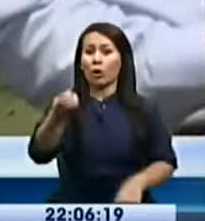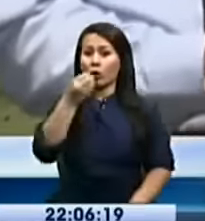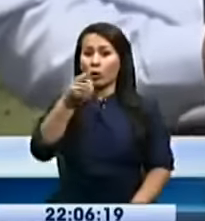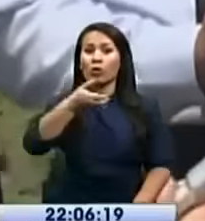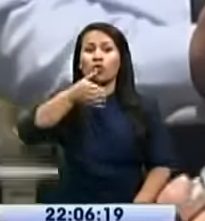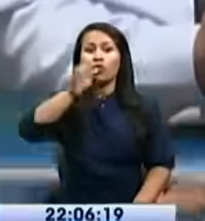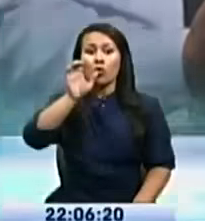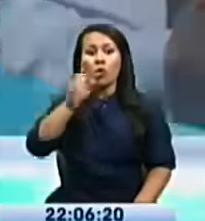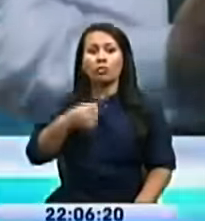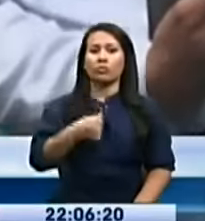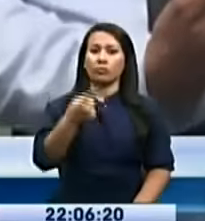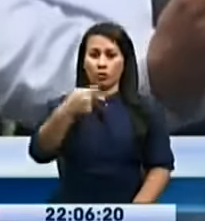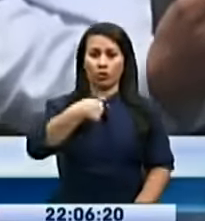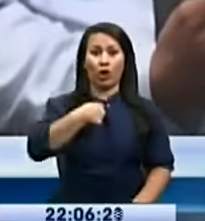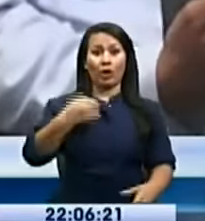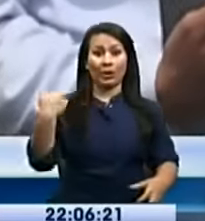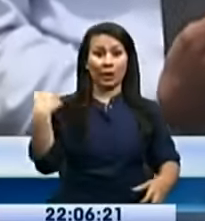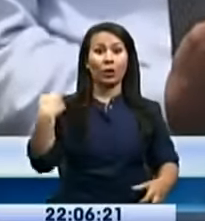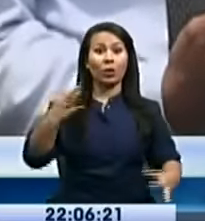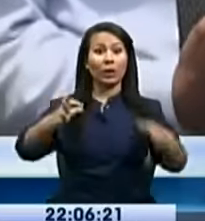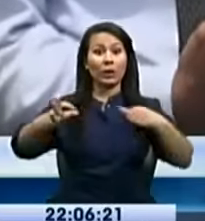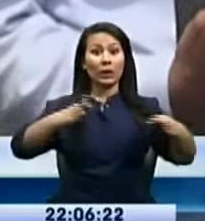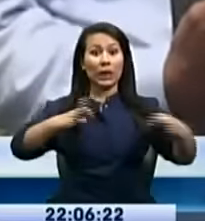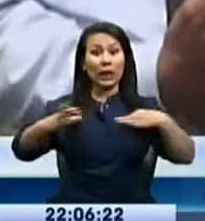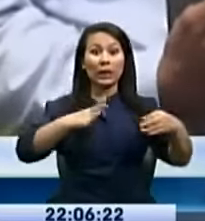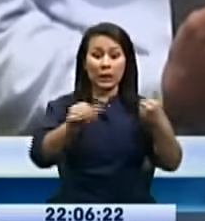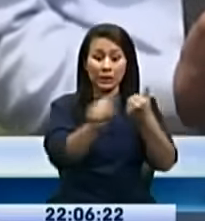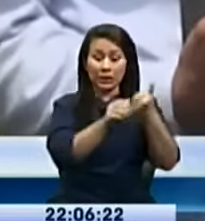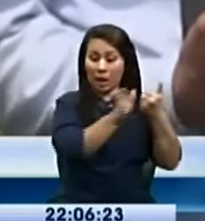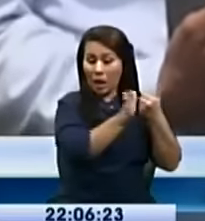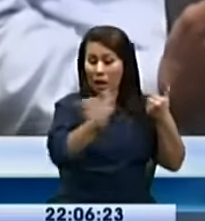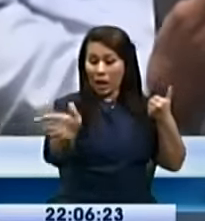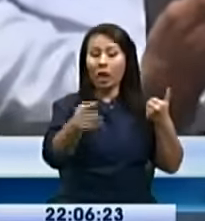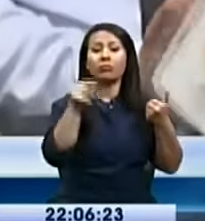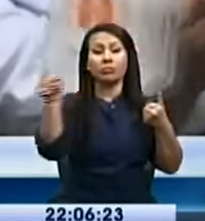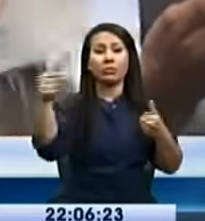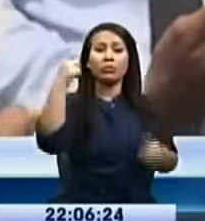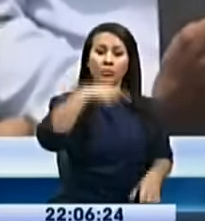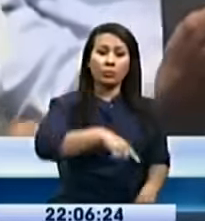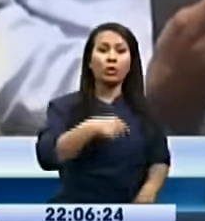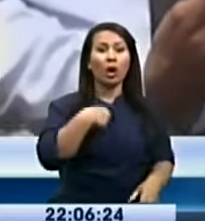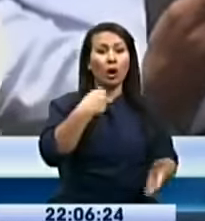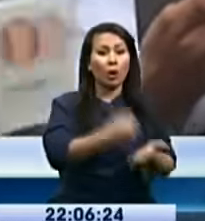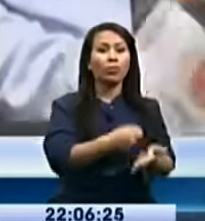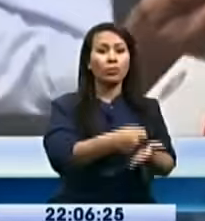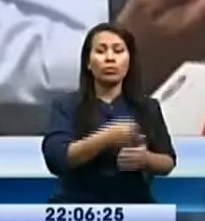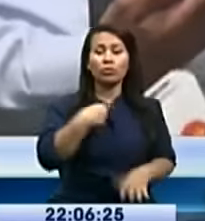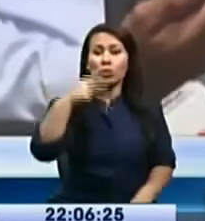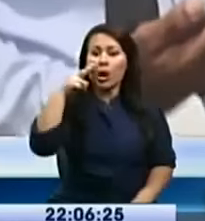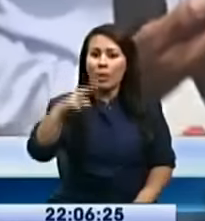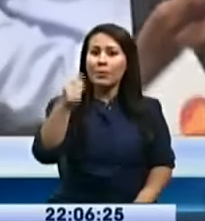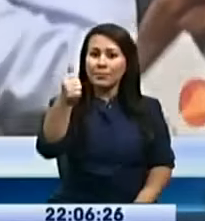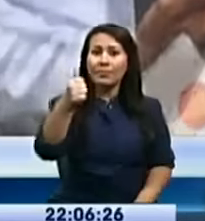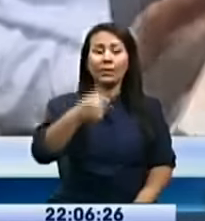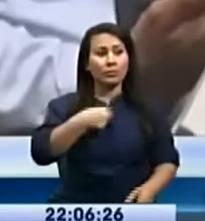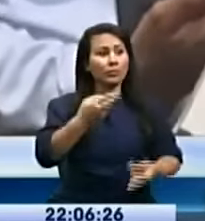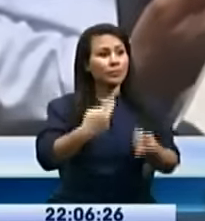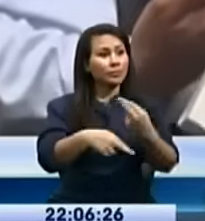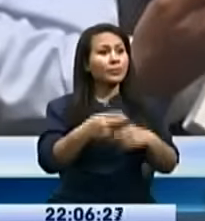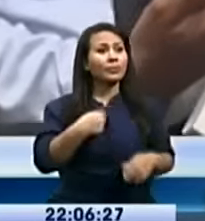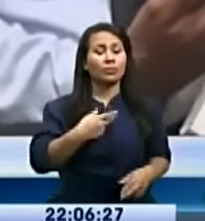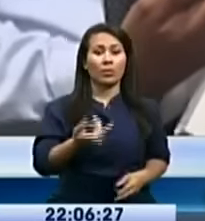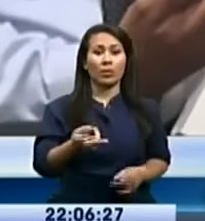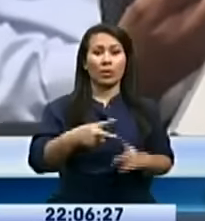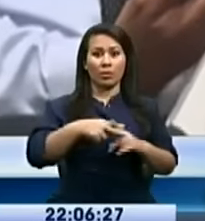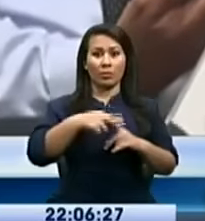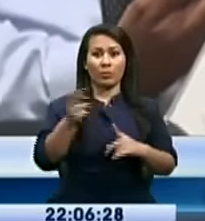las vi, yo tengo la tienda donde ellas fueron a comprar. ¿Usted fue la que les vendió las bebidas? Sí, yo soy la que les vendí las bebidas. Él